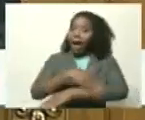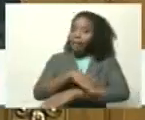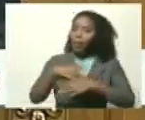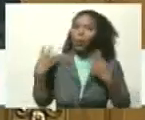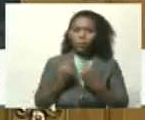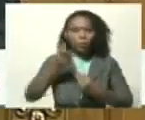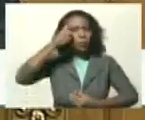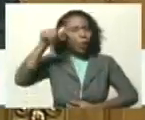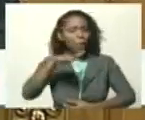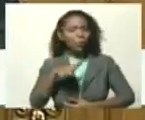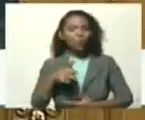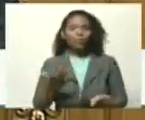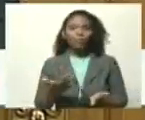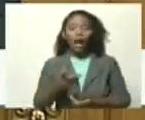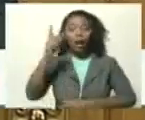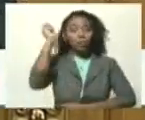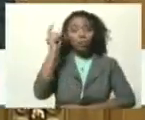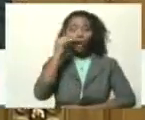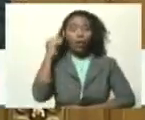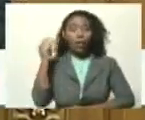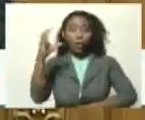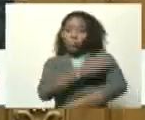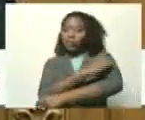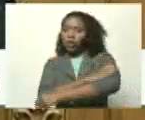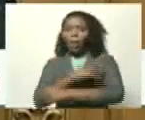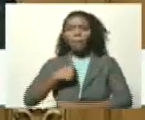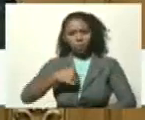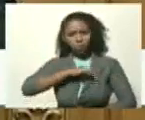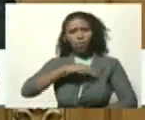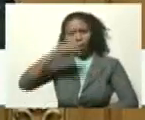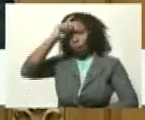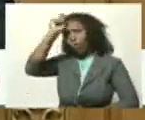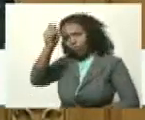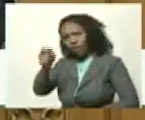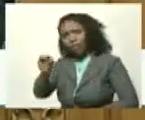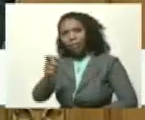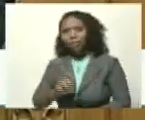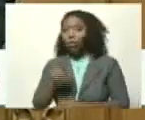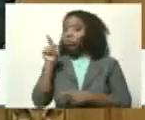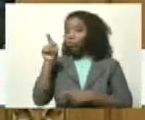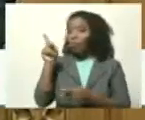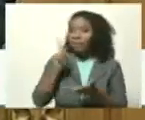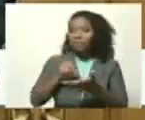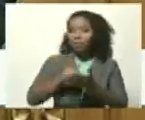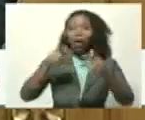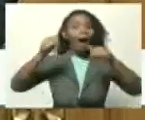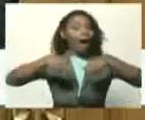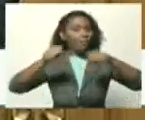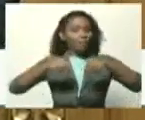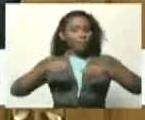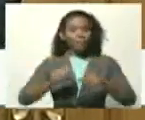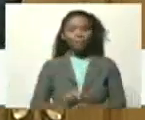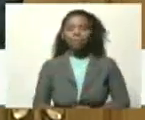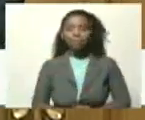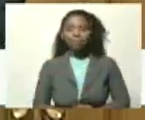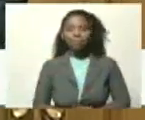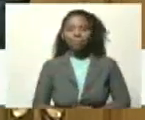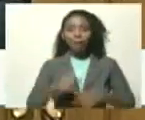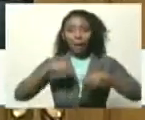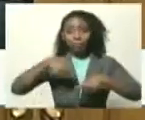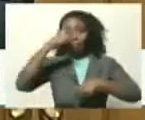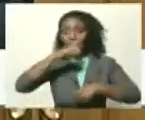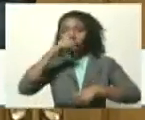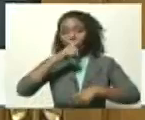pueblo. A los diputados de la oposición, mi reconocimiento por su presencia aquí en este